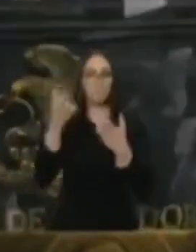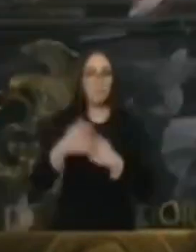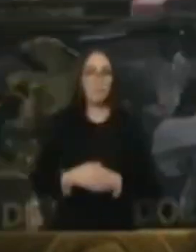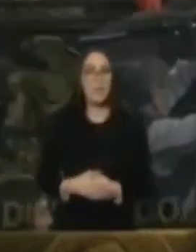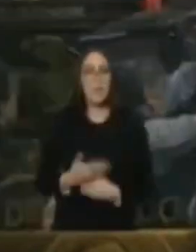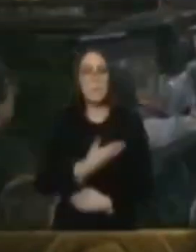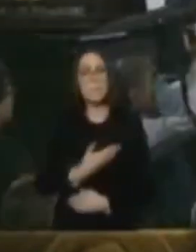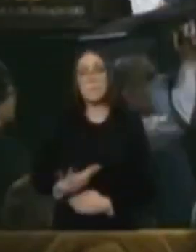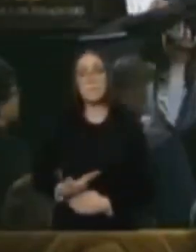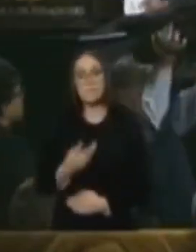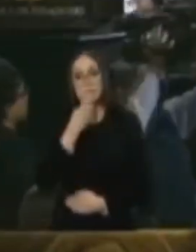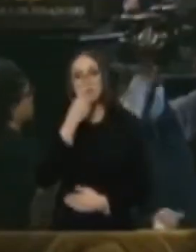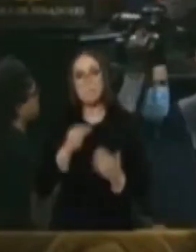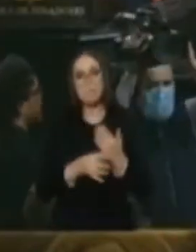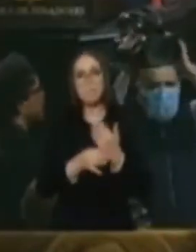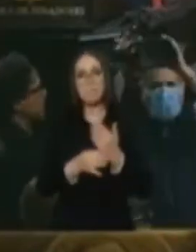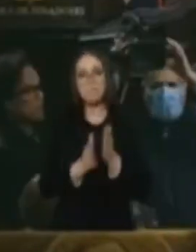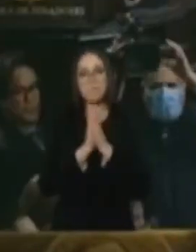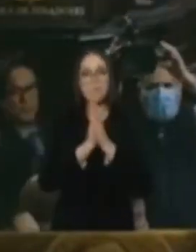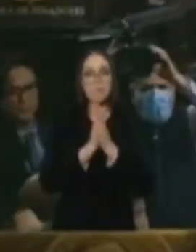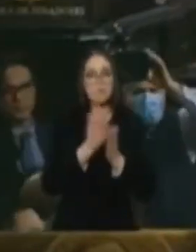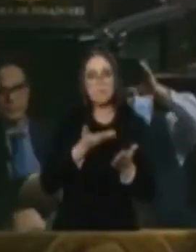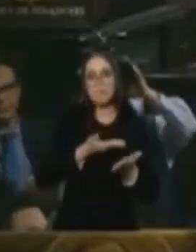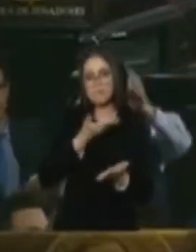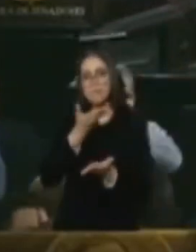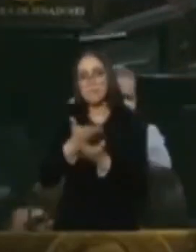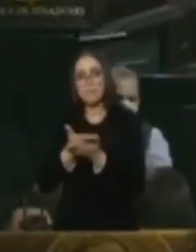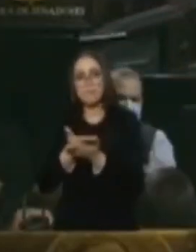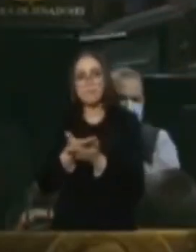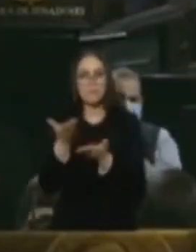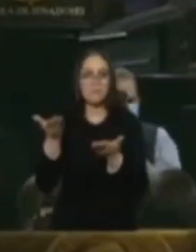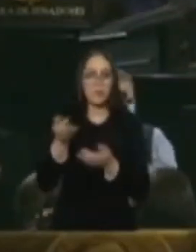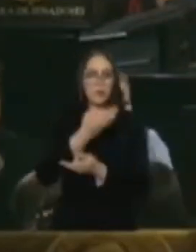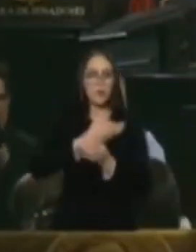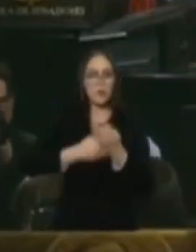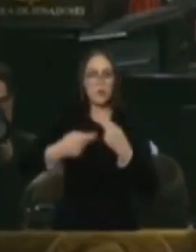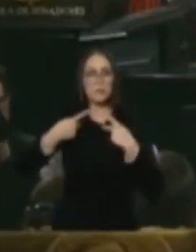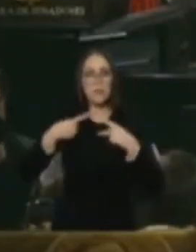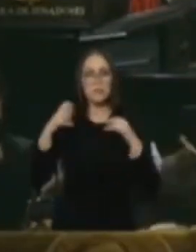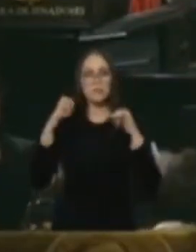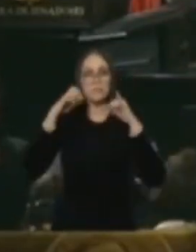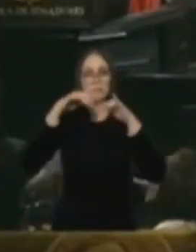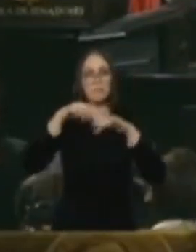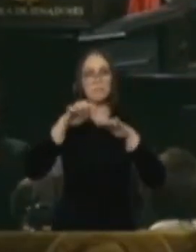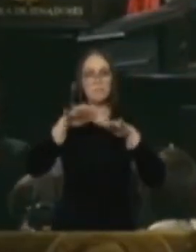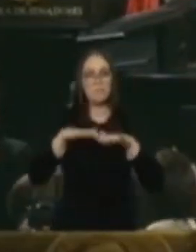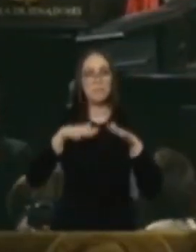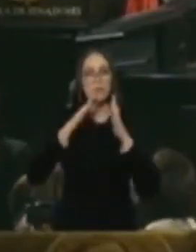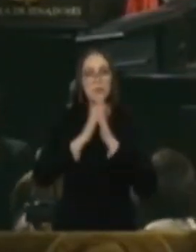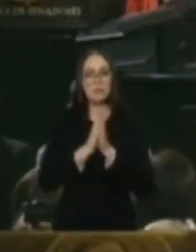Solicito a la Honorable Asamblea